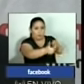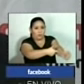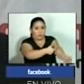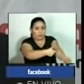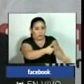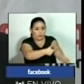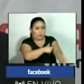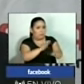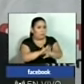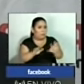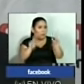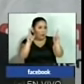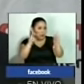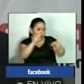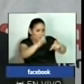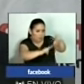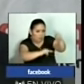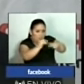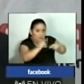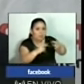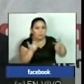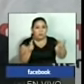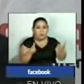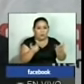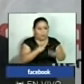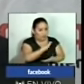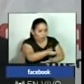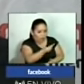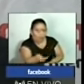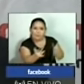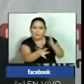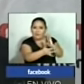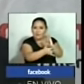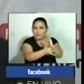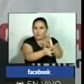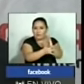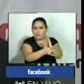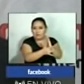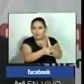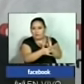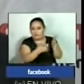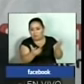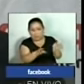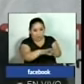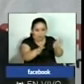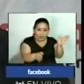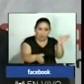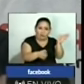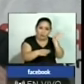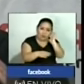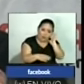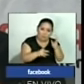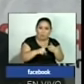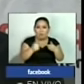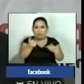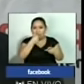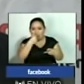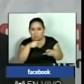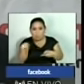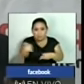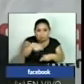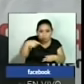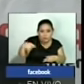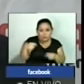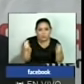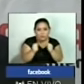ver con un tema de infraestructuras, de equipamiento técnico, camas, medicinas,